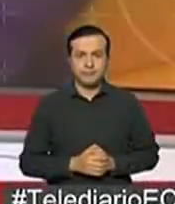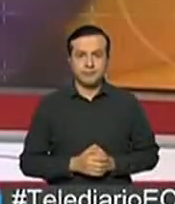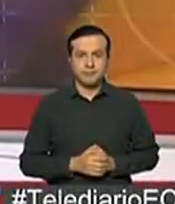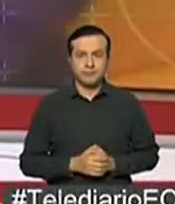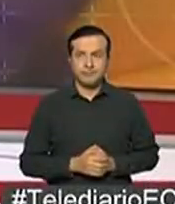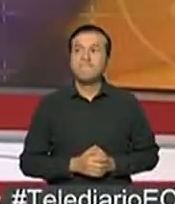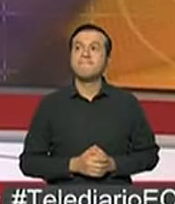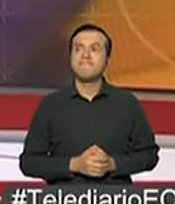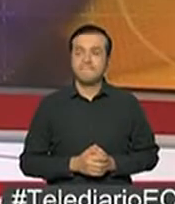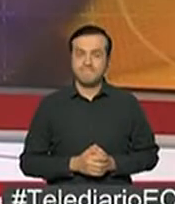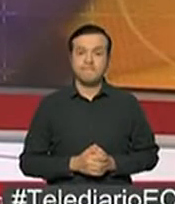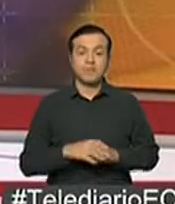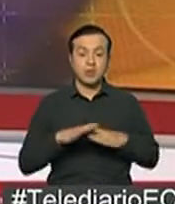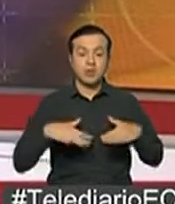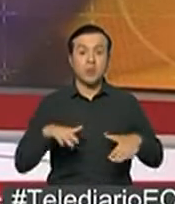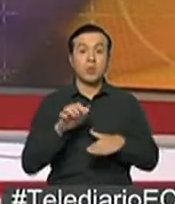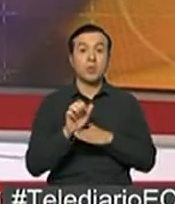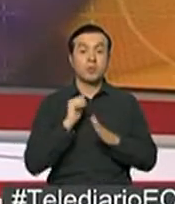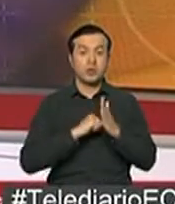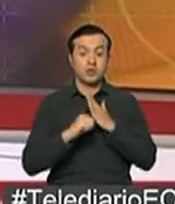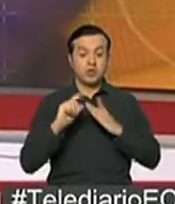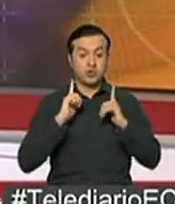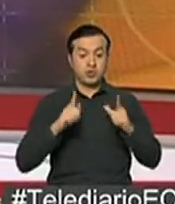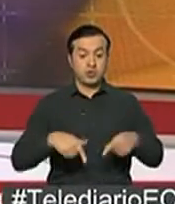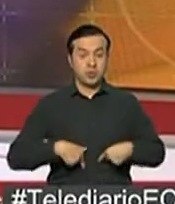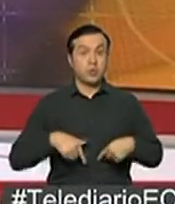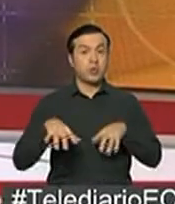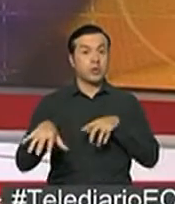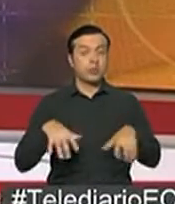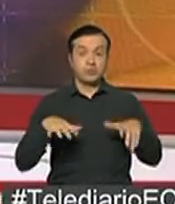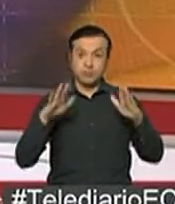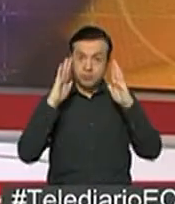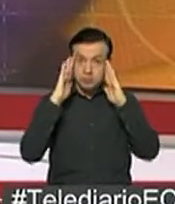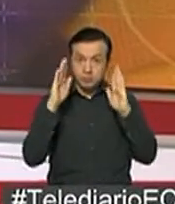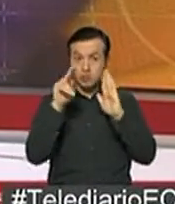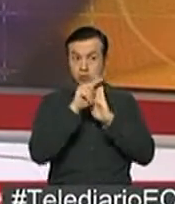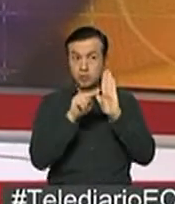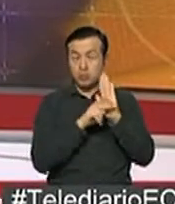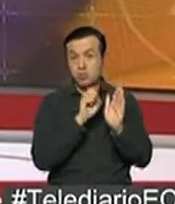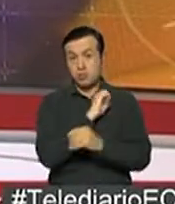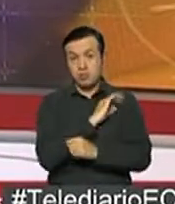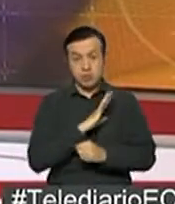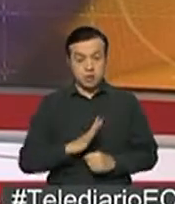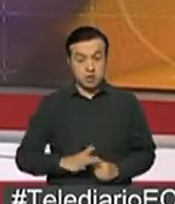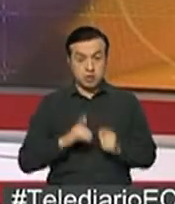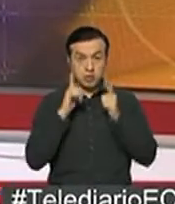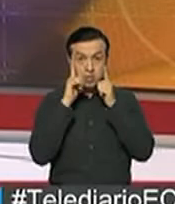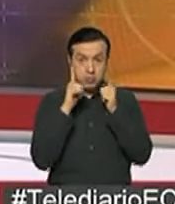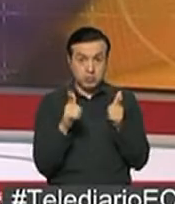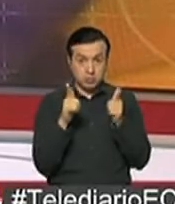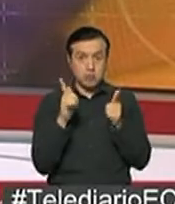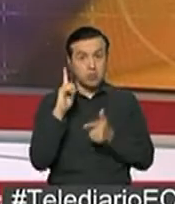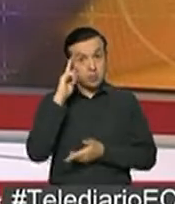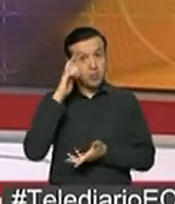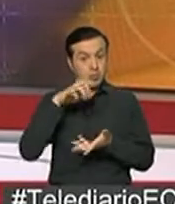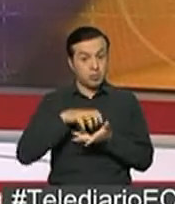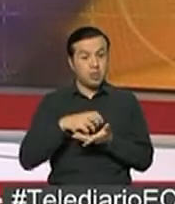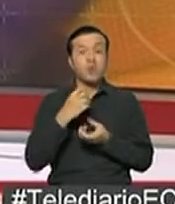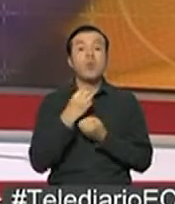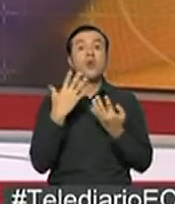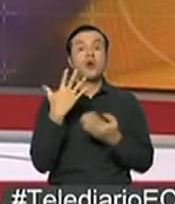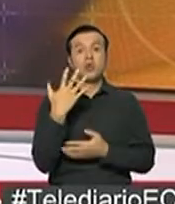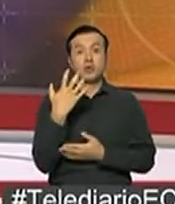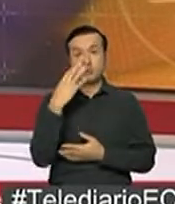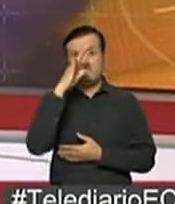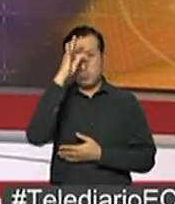mientras tanto en nuestro país el ministerio de salud toma acciones y protocolos preventivos la cartera de estado ha destinado 15 hospitales